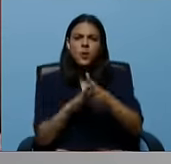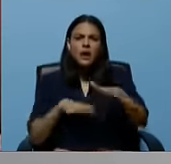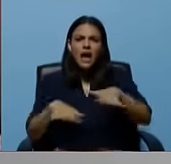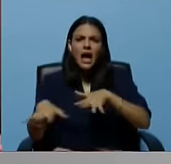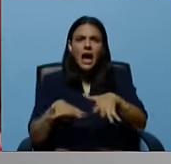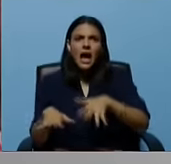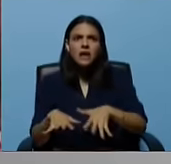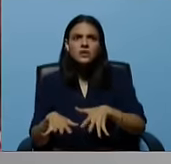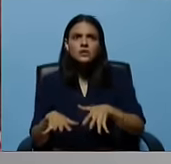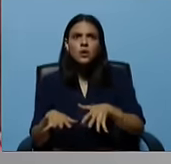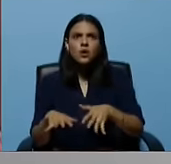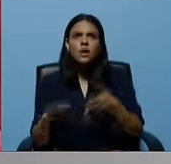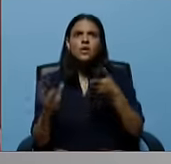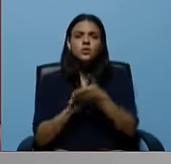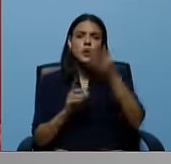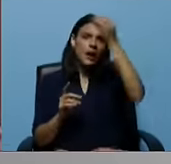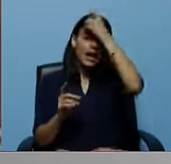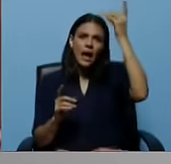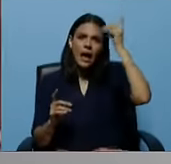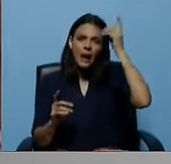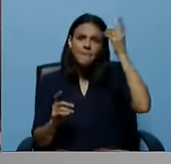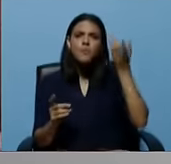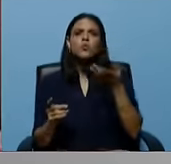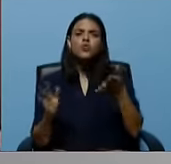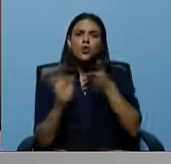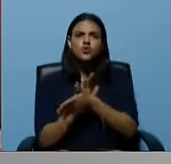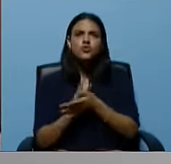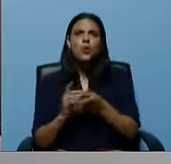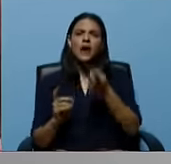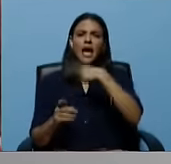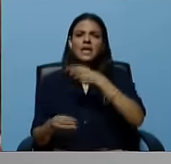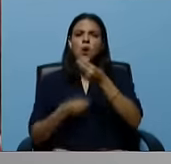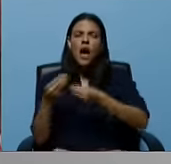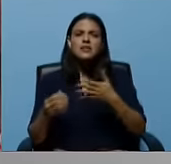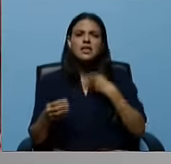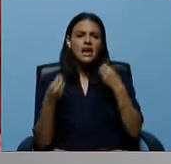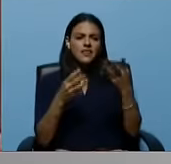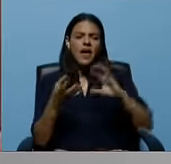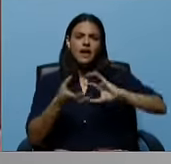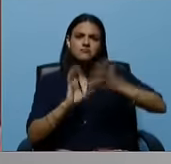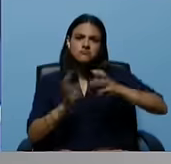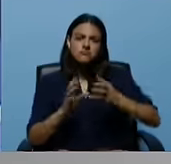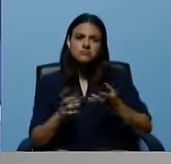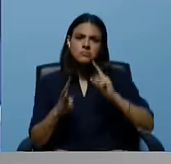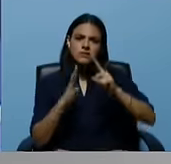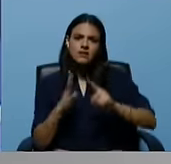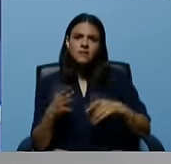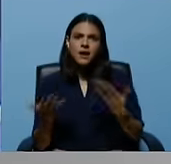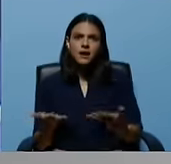señor Edmundo González Urrutia con estos planes desestabilizadores?